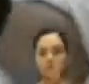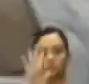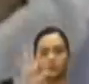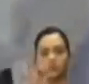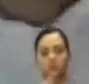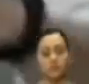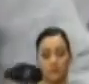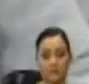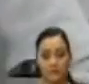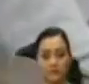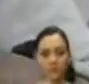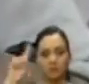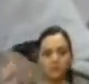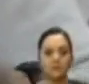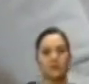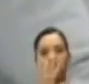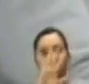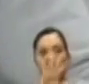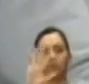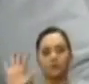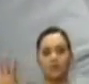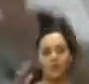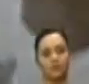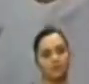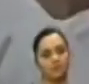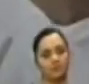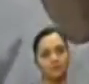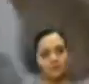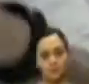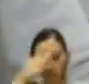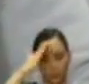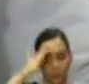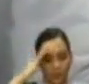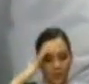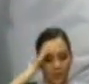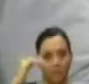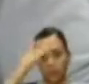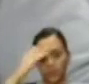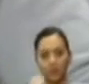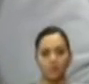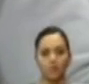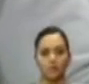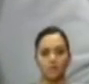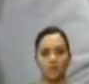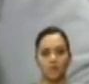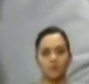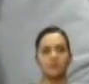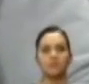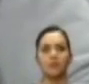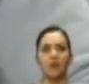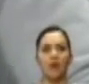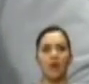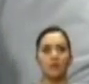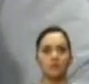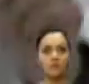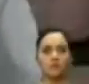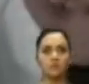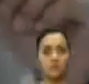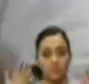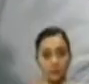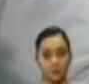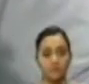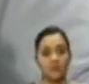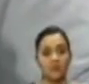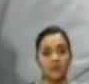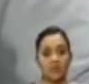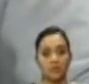ducha rápida y llegué 5:05. ¿No? Y por eso estoy sudando tanto, por la ducha caliente. Y luego pues tenemos la reunión